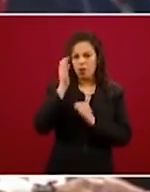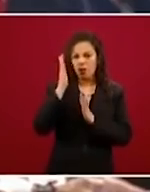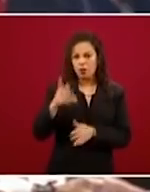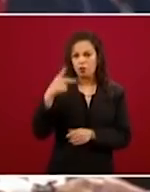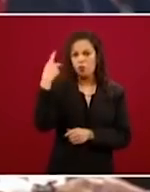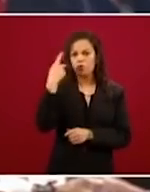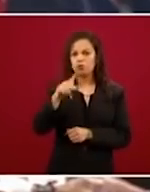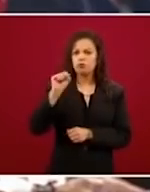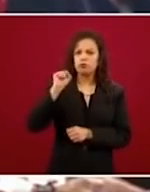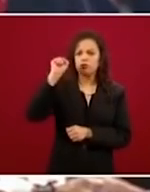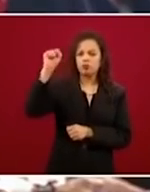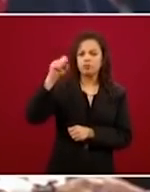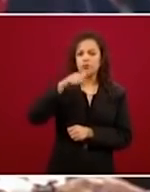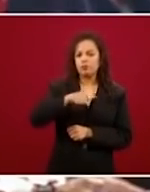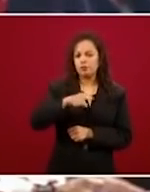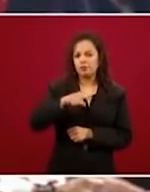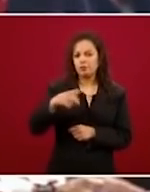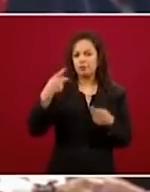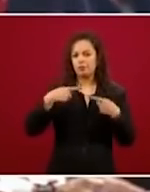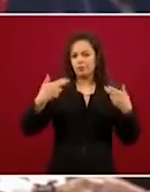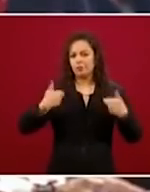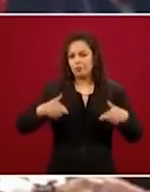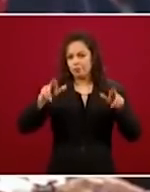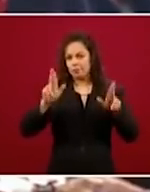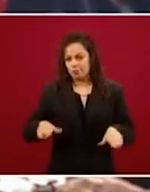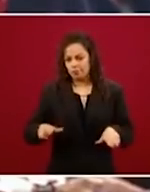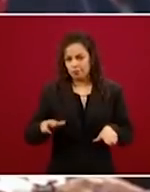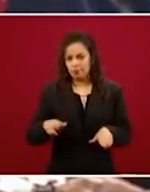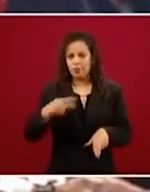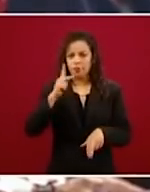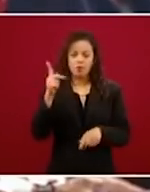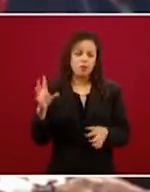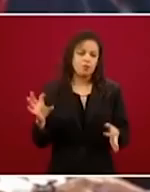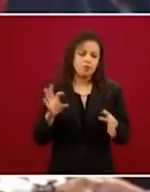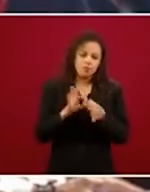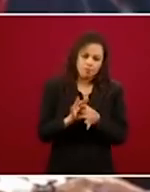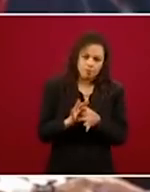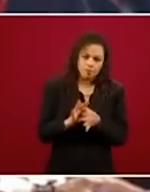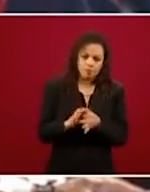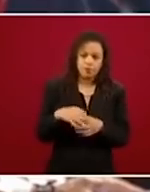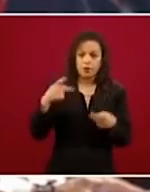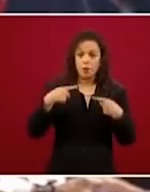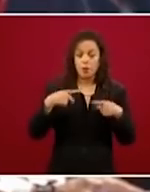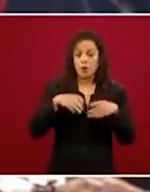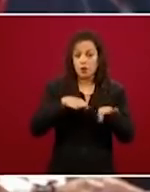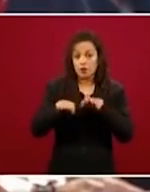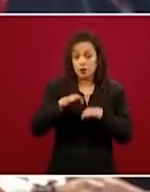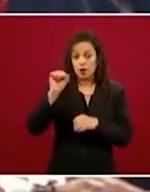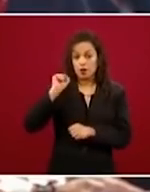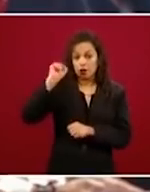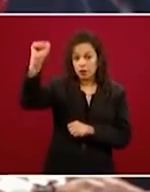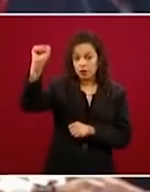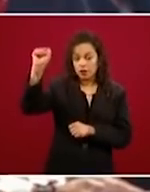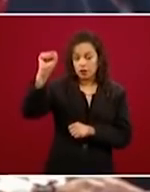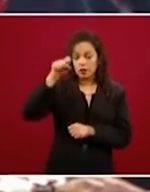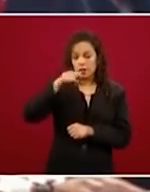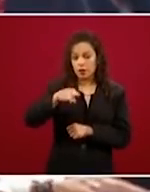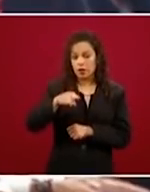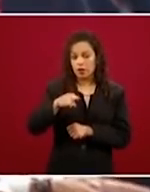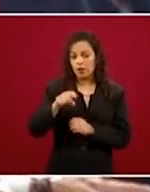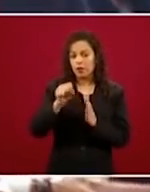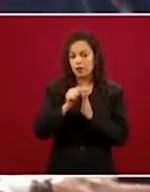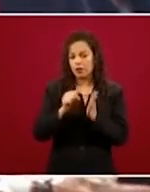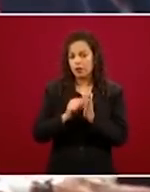del sector salud pero también tiene algo que ver y por su otra parte trabajadores del sindicato del sistema nacional de salud